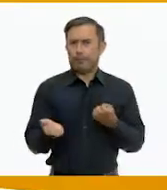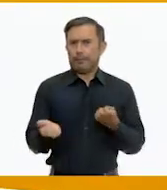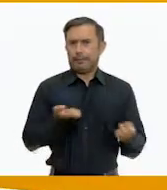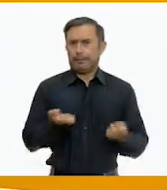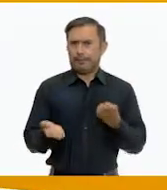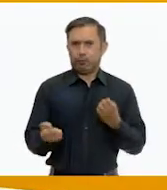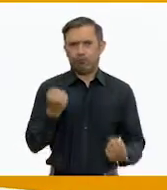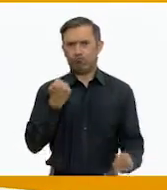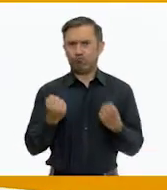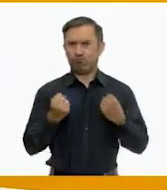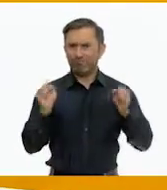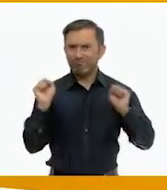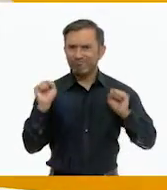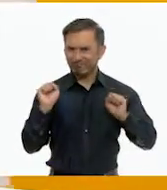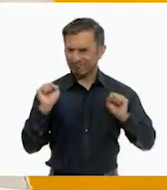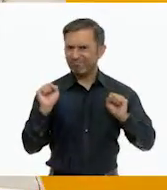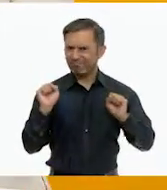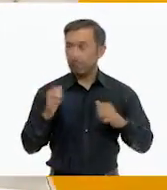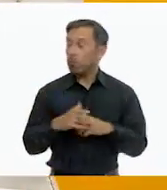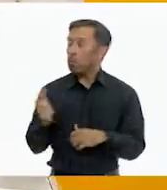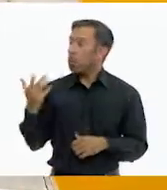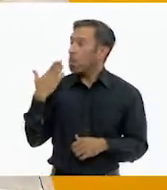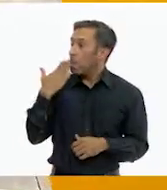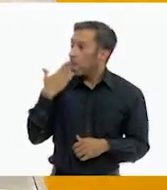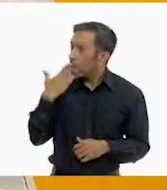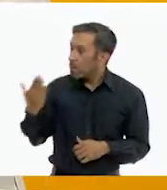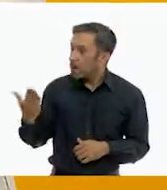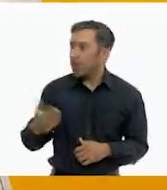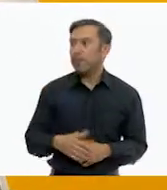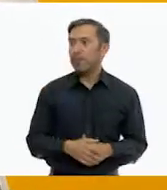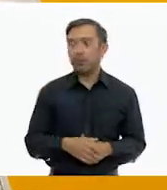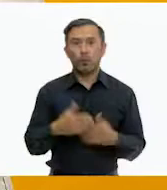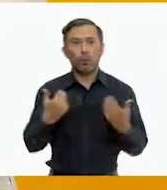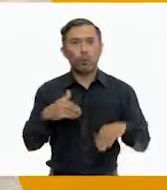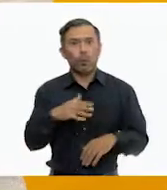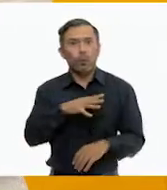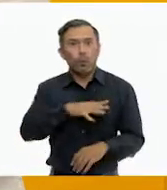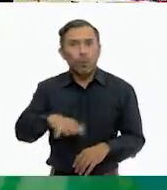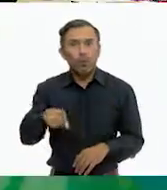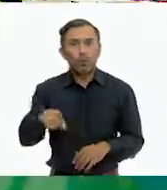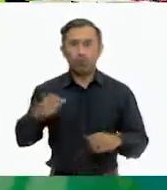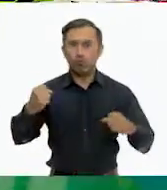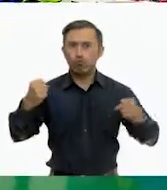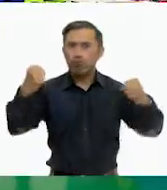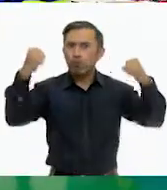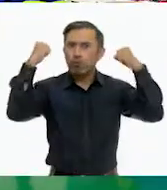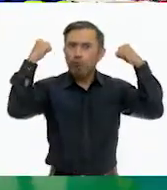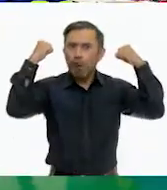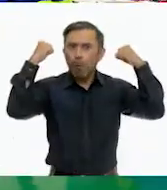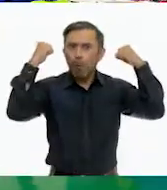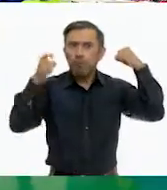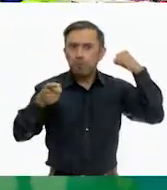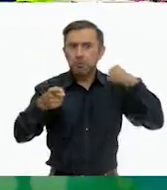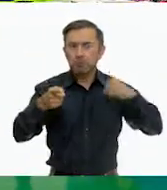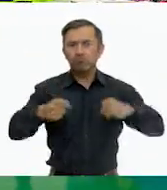¡Qué bien! Es maravilloso que los superhéroes se encarguen también